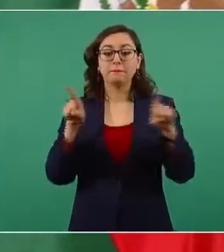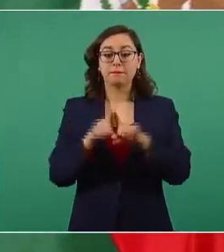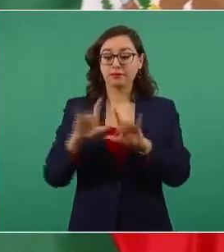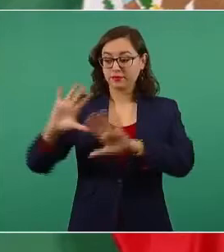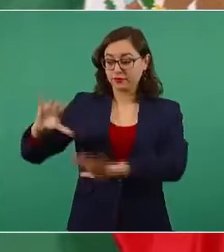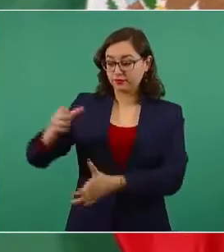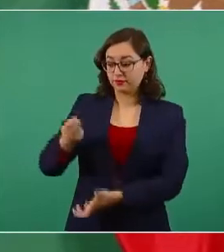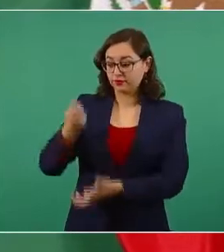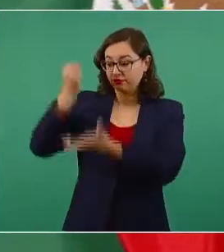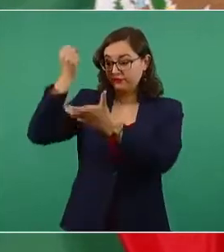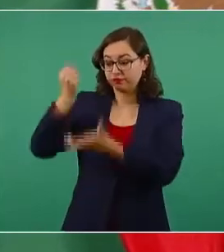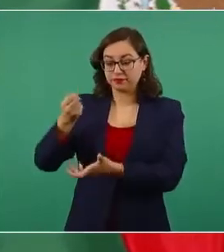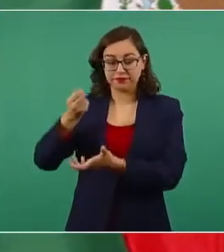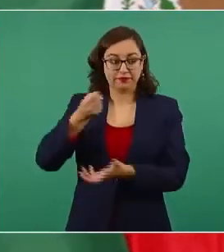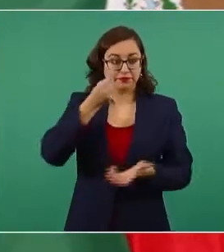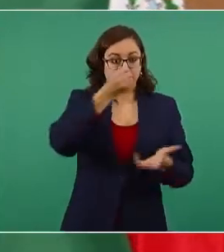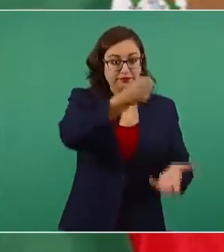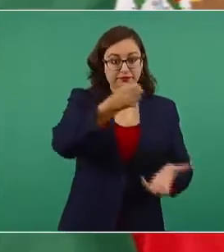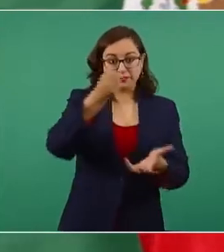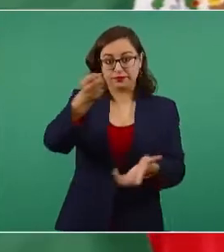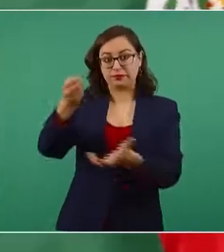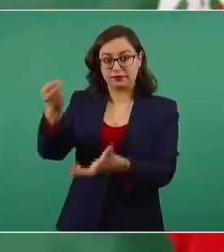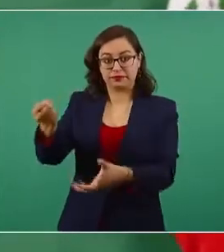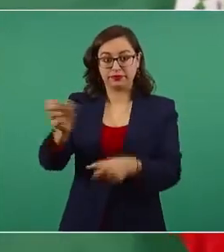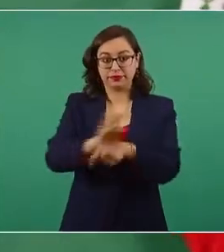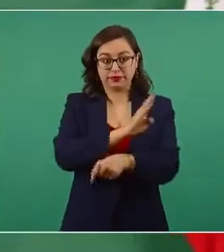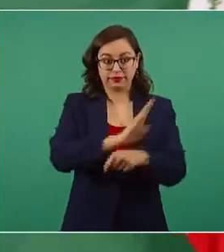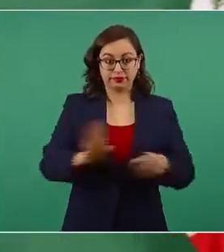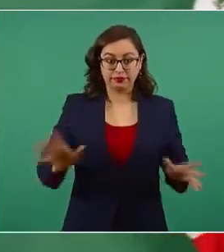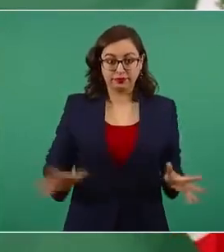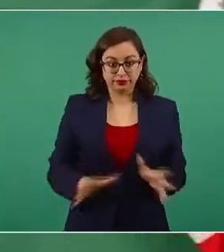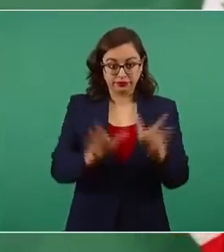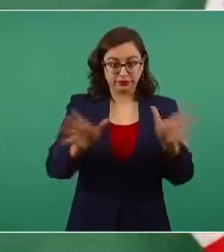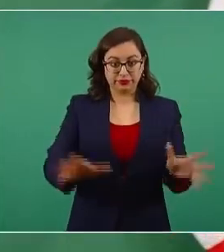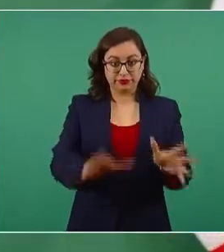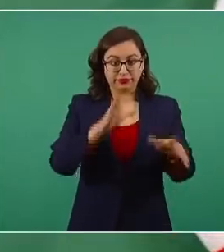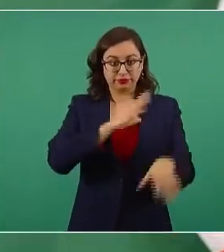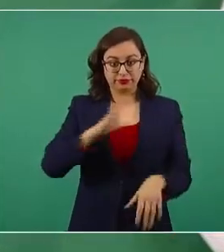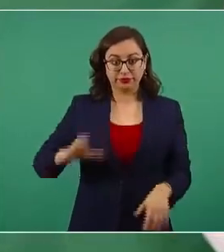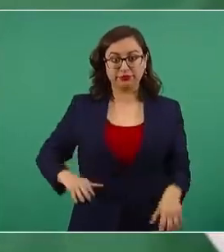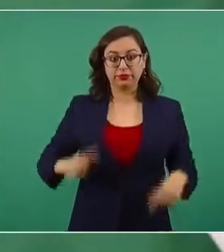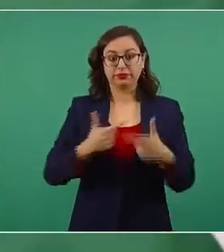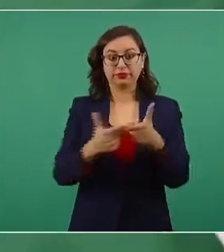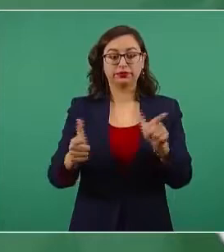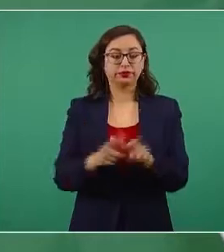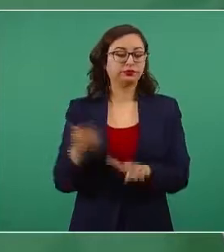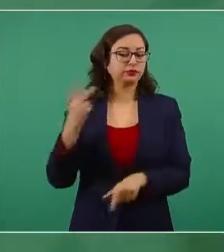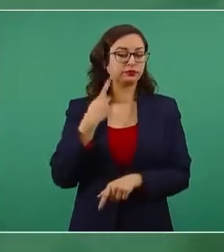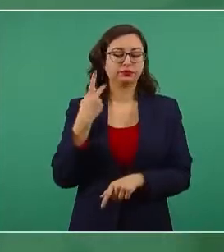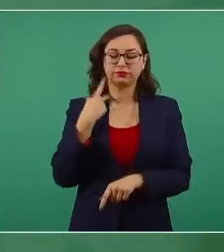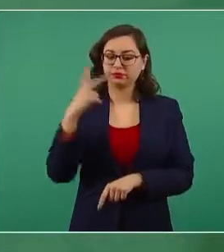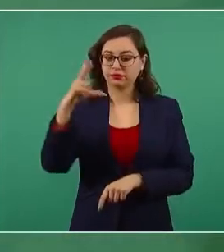pueblo, para beneficiar a ningún candidato, a ningún partido,